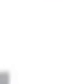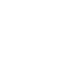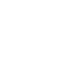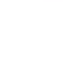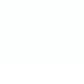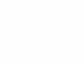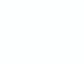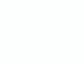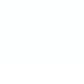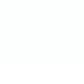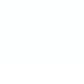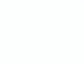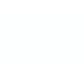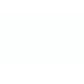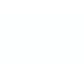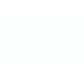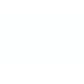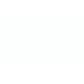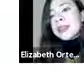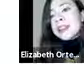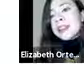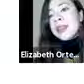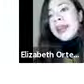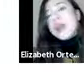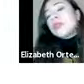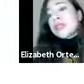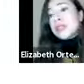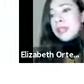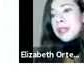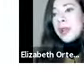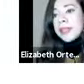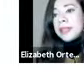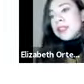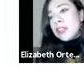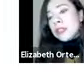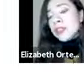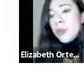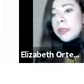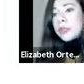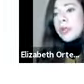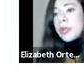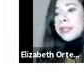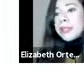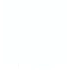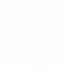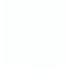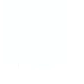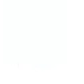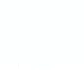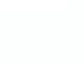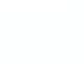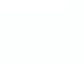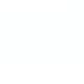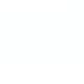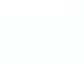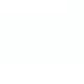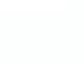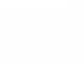Pero un telemicroscopio como este puede ampliar la actividad a unos 30-40 centímetros como habitualmente se llega a